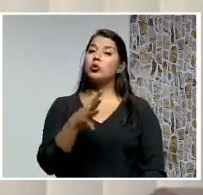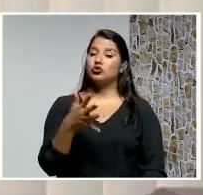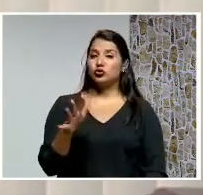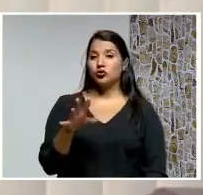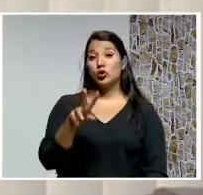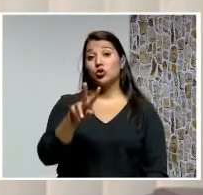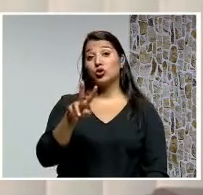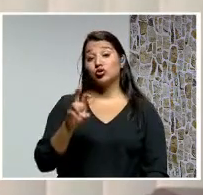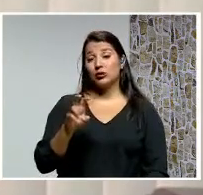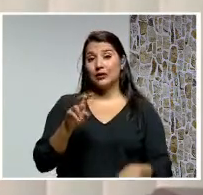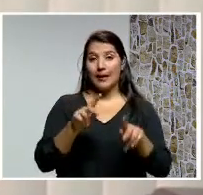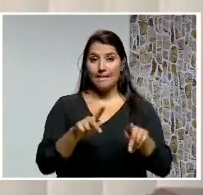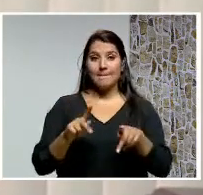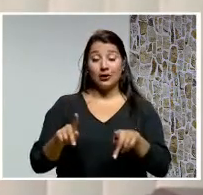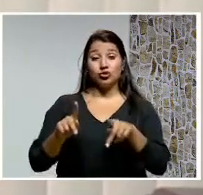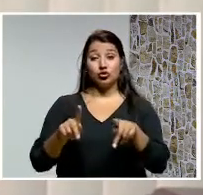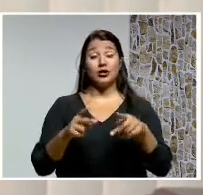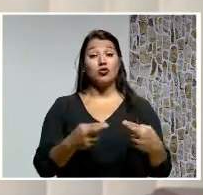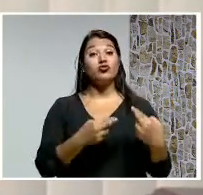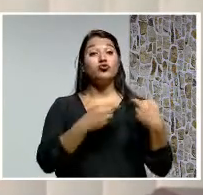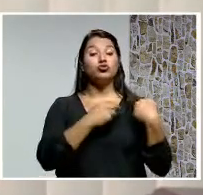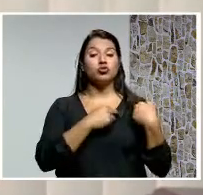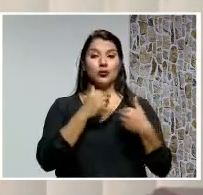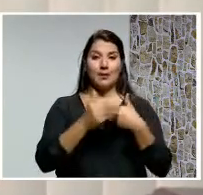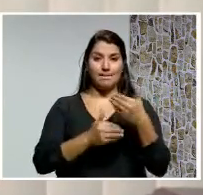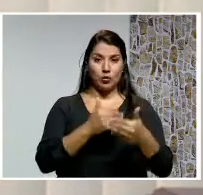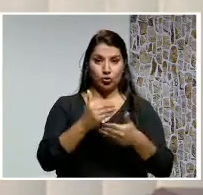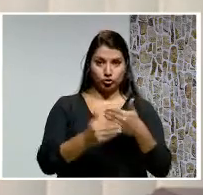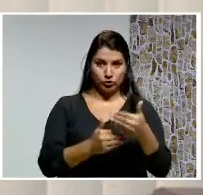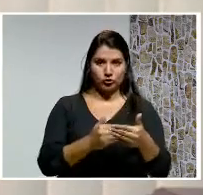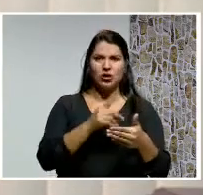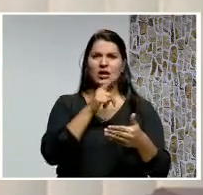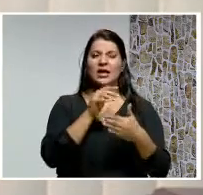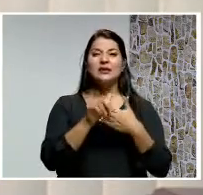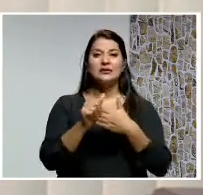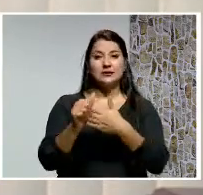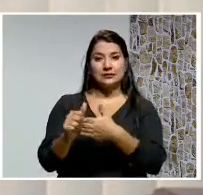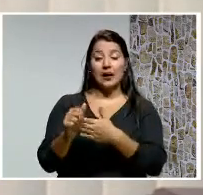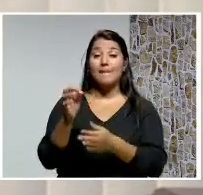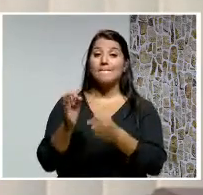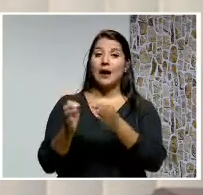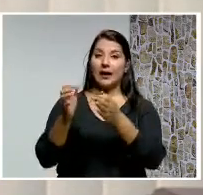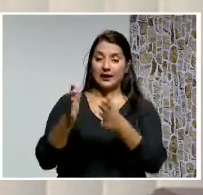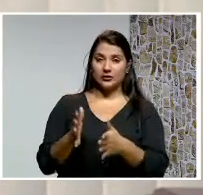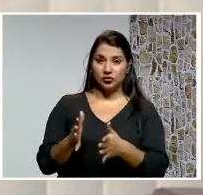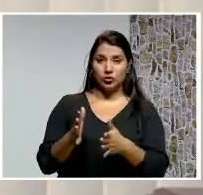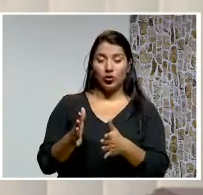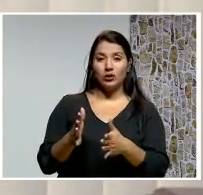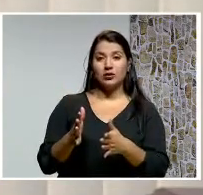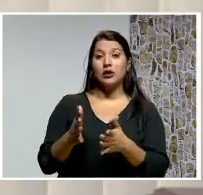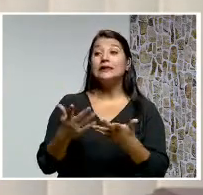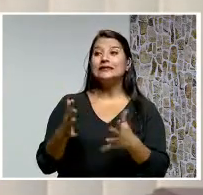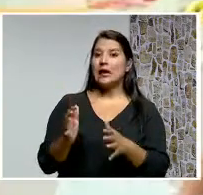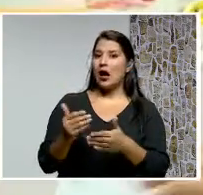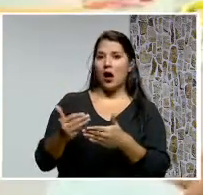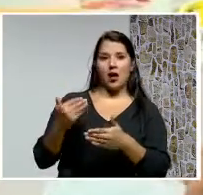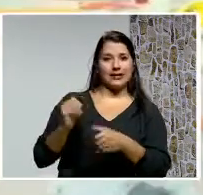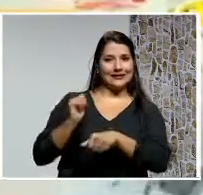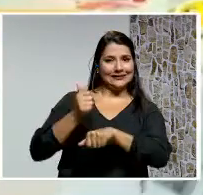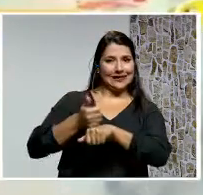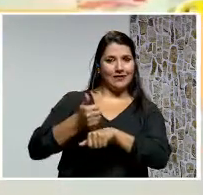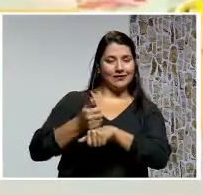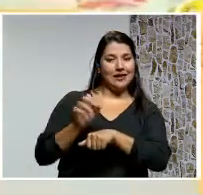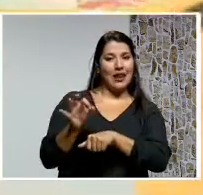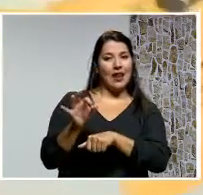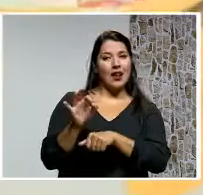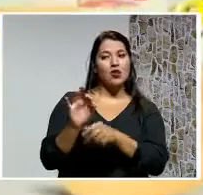Aproximadamente 200 personas se encargan de todo el proceso, liderada por los señores magistrados en un rol previamente definido. A partir